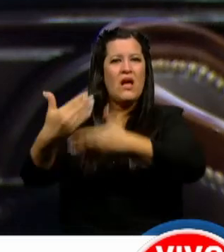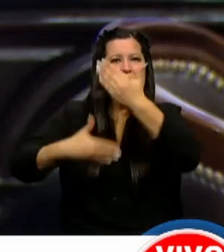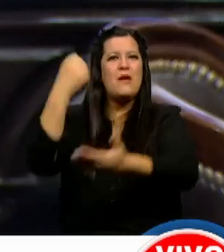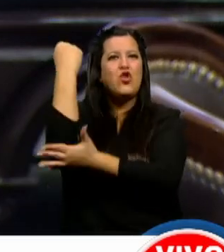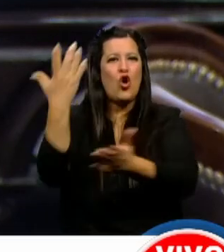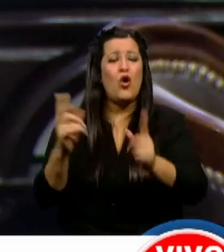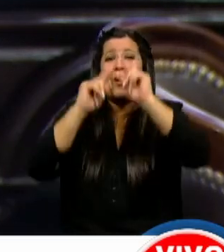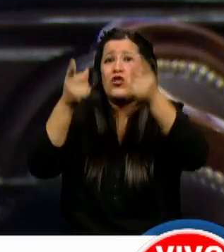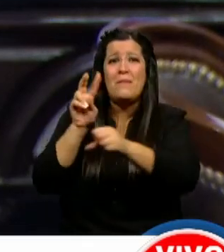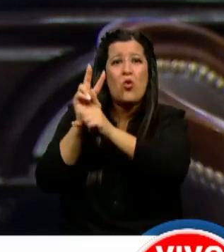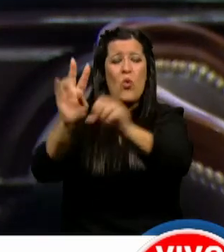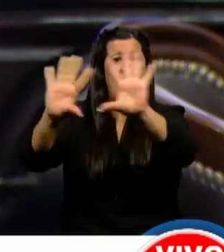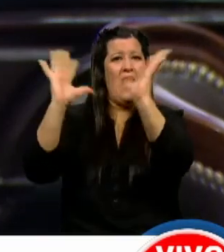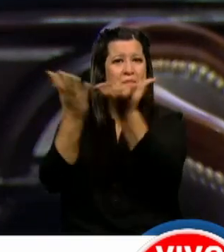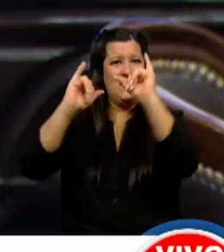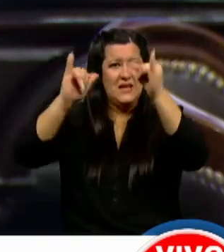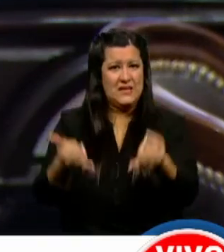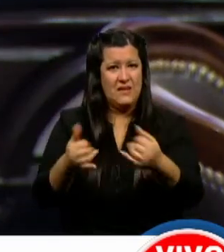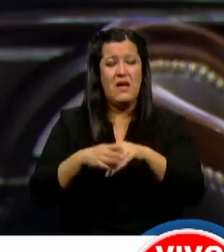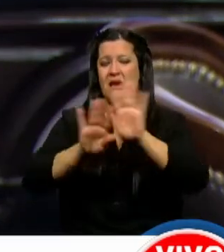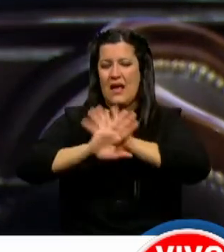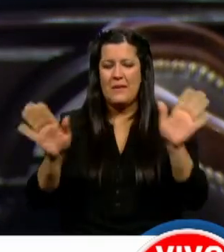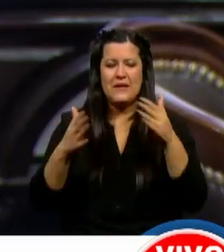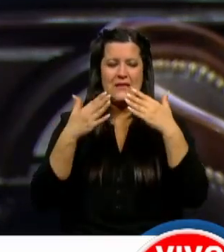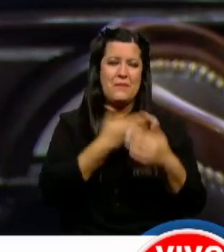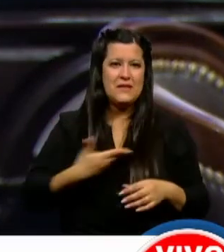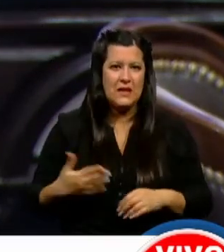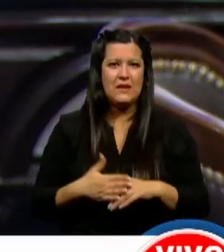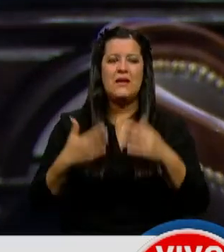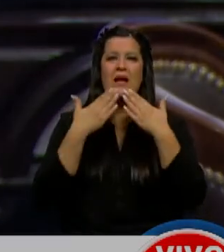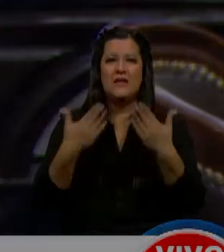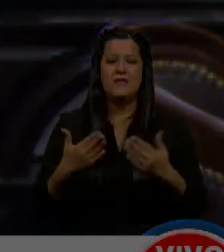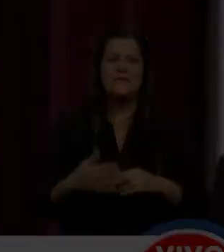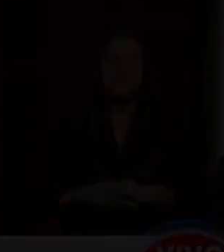económico y también el cuidado del ambiente. Nada más, presidente. Gracias, diputada Austin.